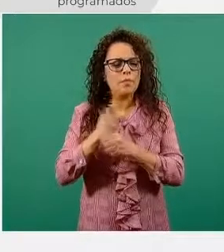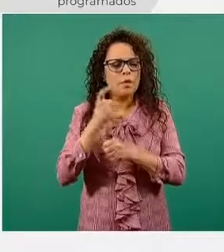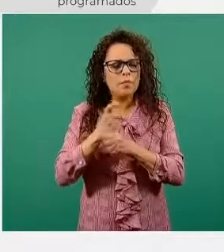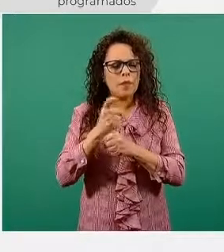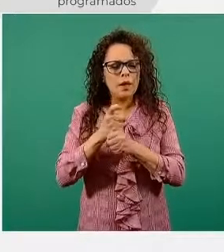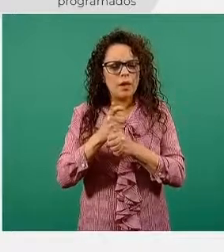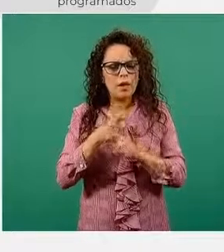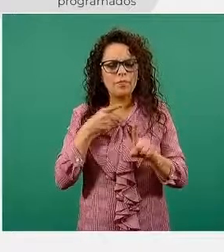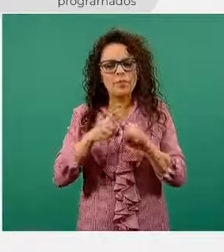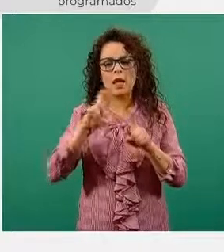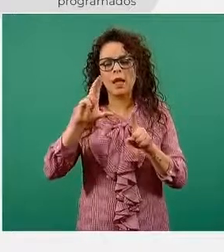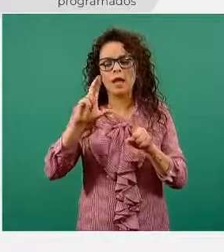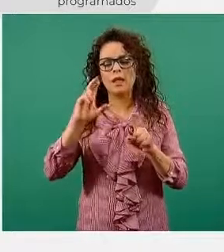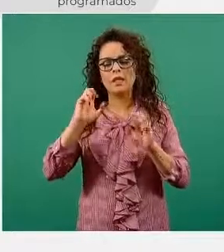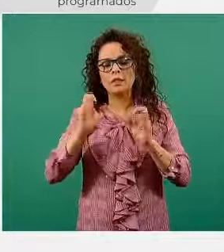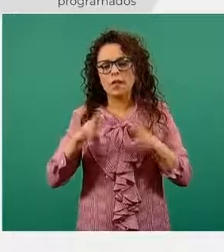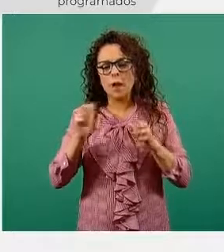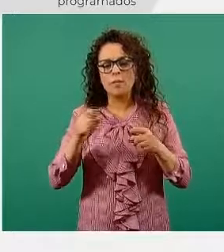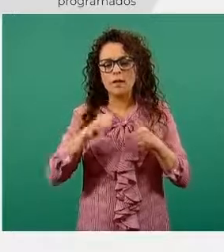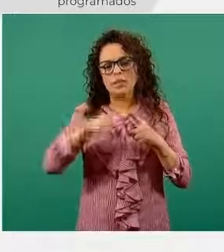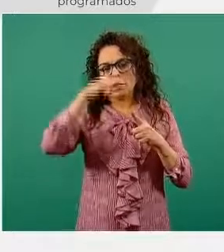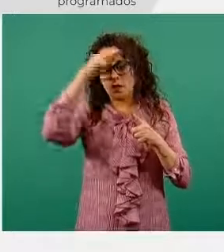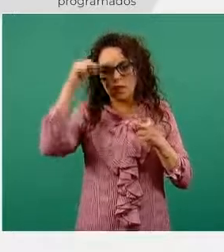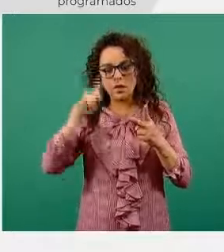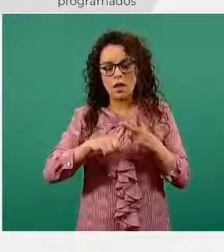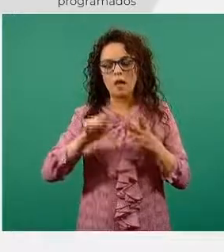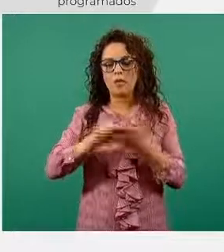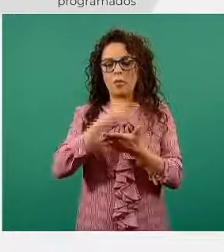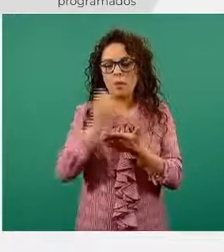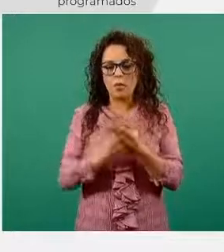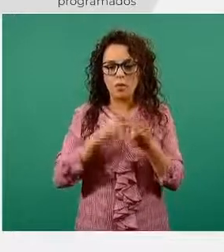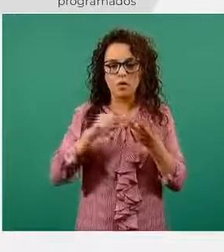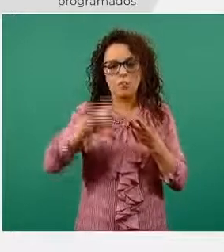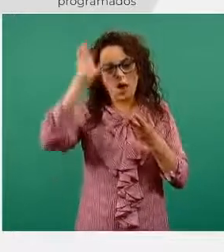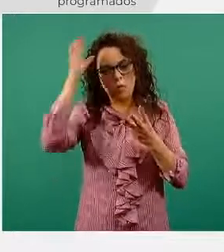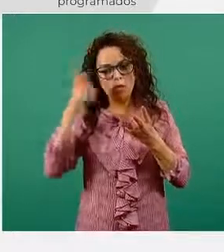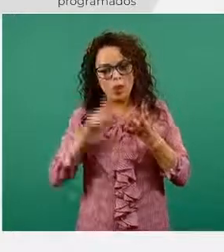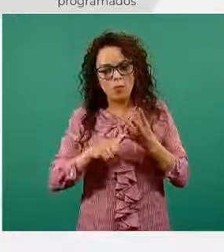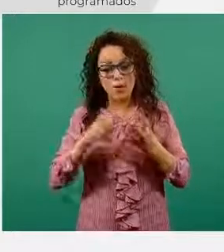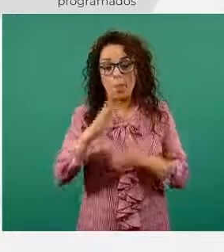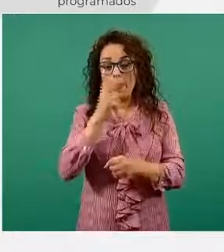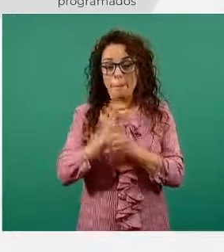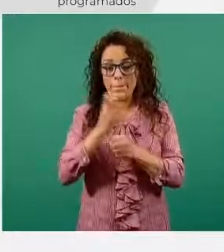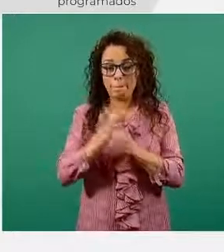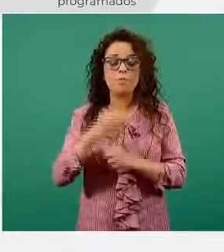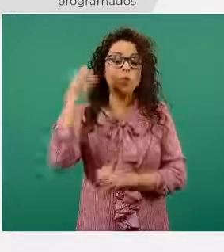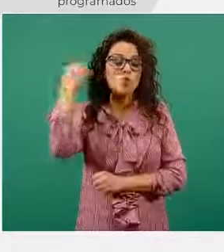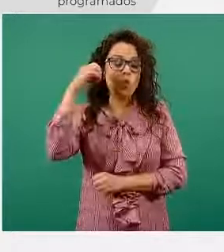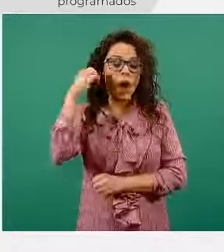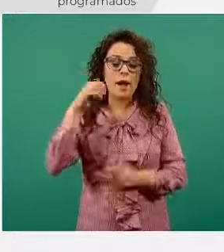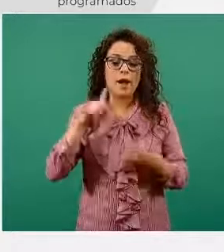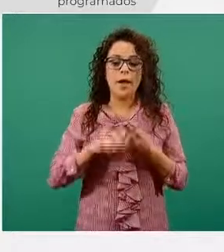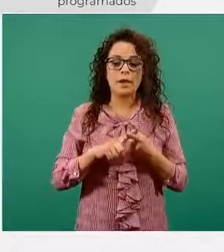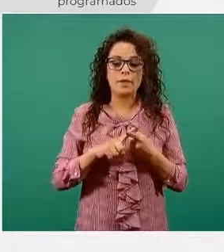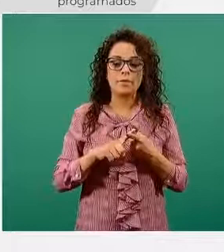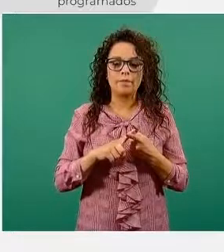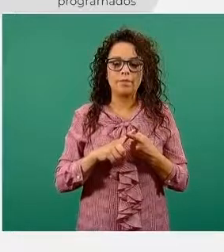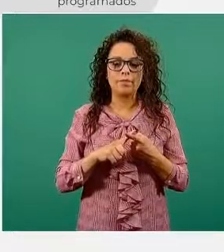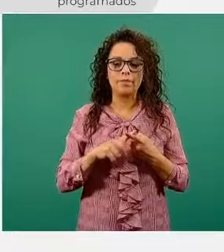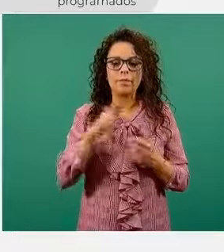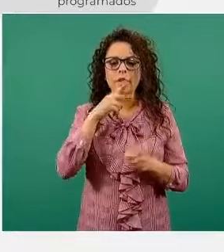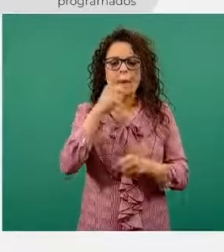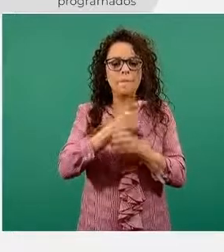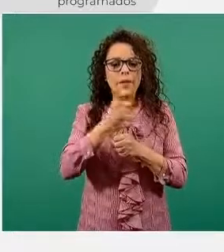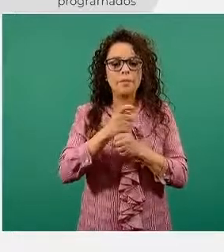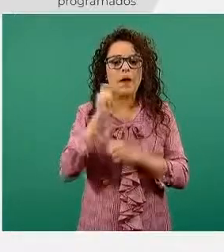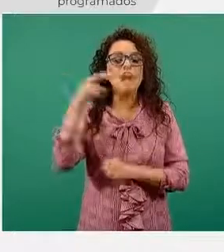Chiapas, fue Nayarit, fue Tamaulipas, fue Coahuila. En la segunda ronda está Oaxaca. En la primera también estuvo